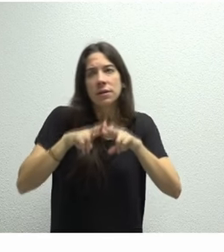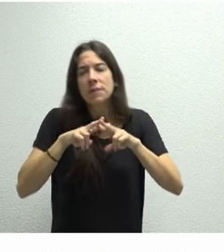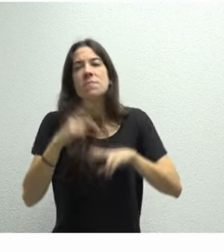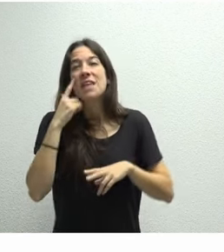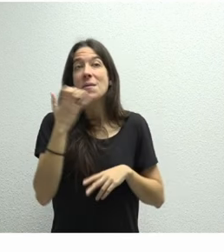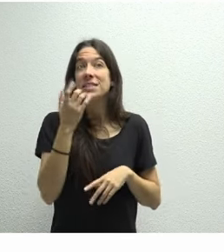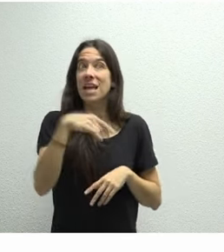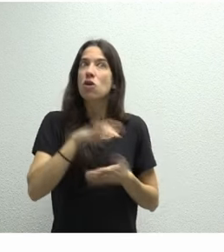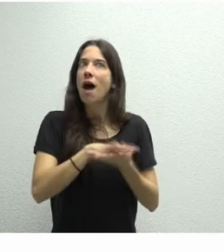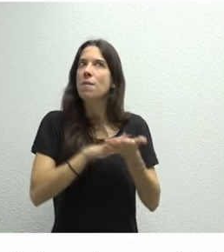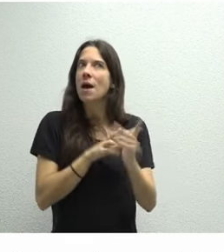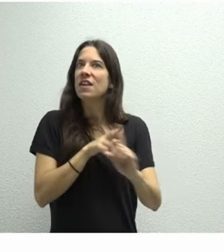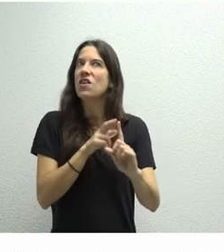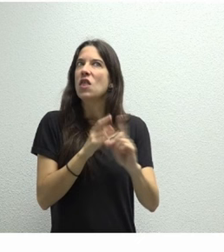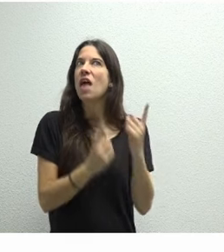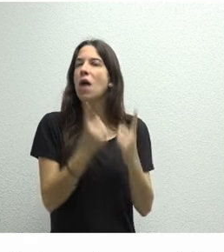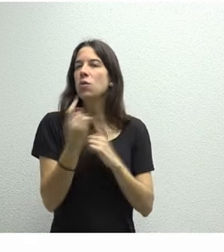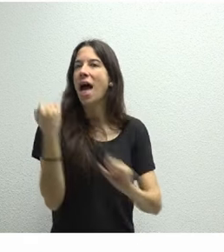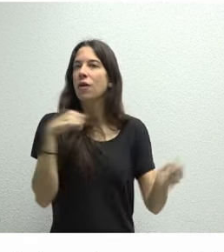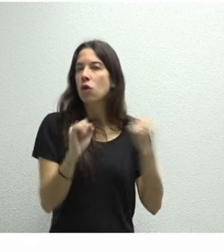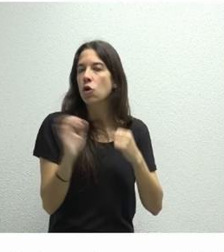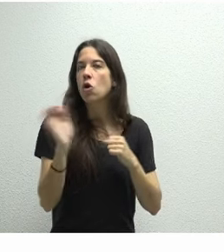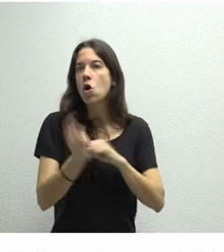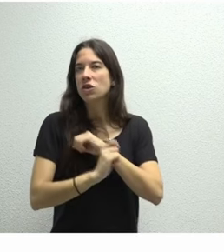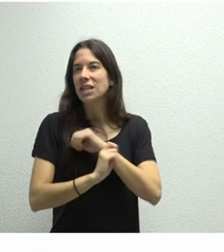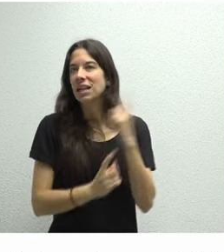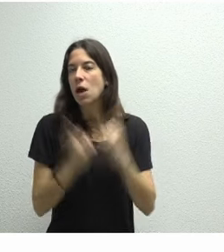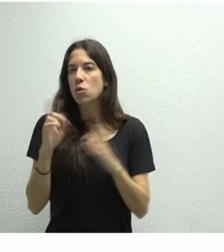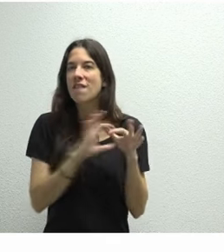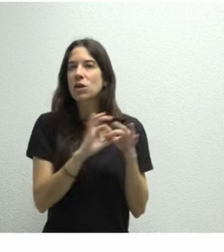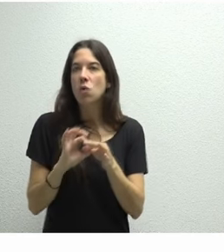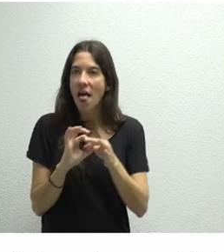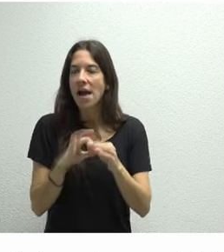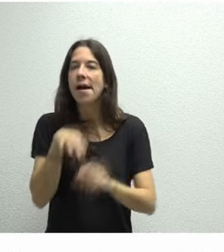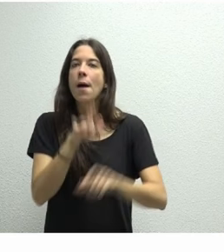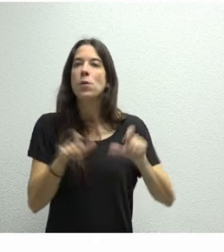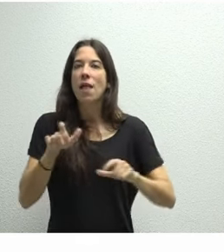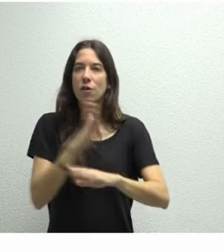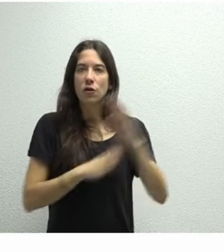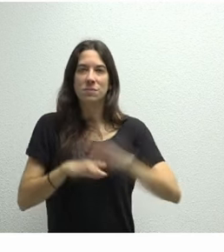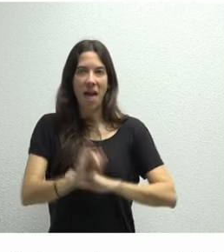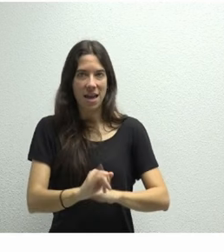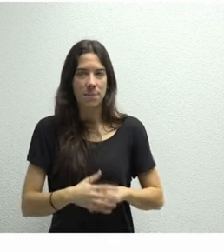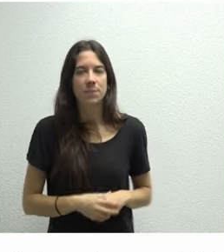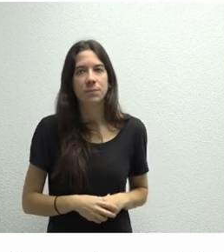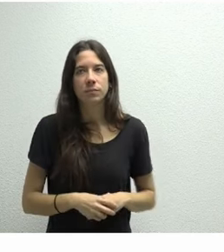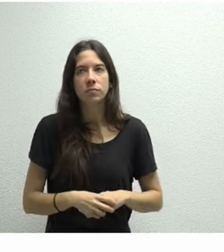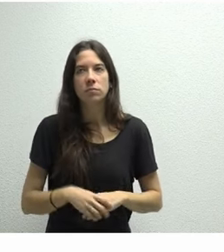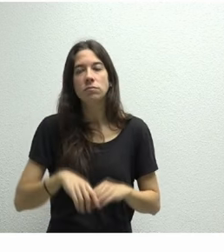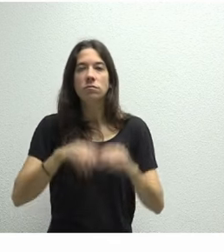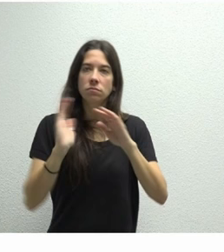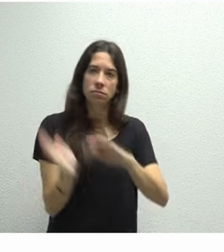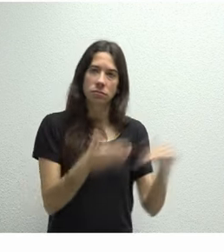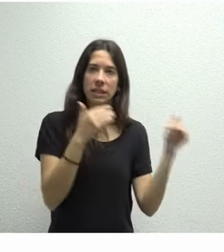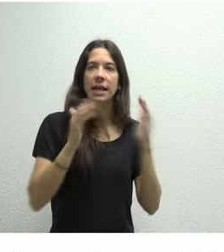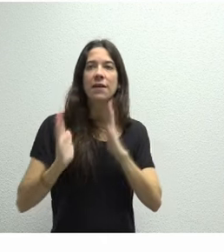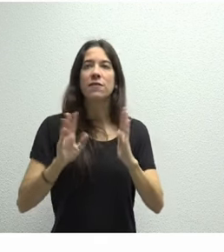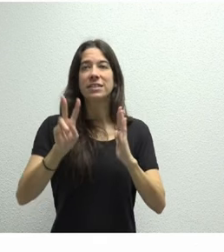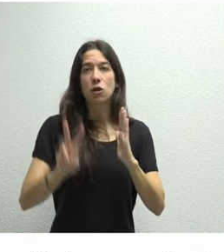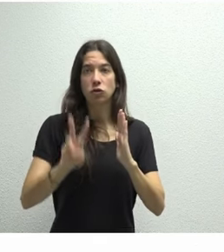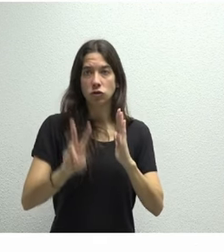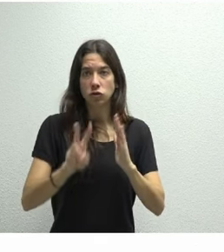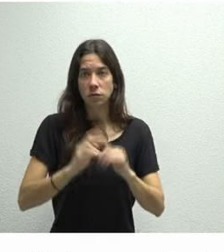referencia alguna acción o alguna estrategia vinculada a la con discapacidad una segunda fase